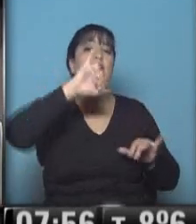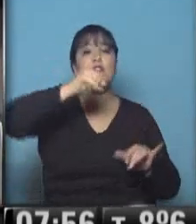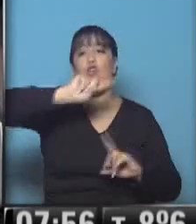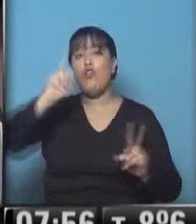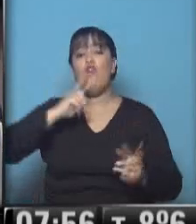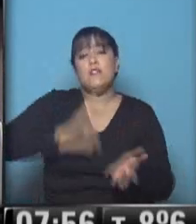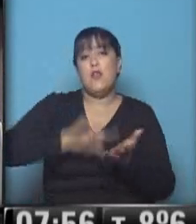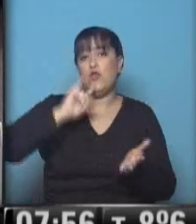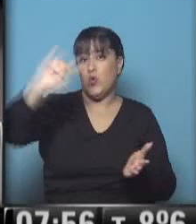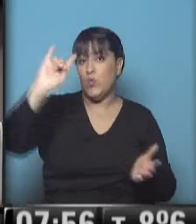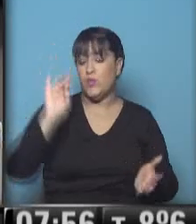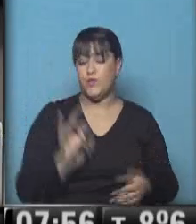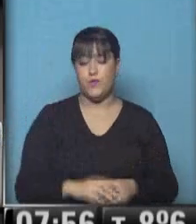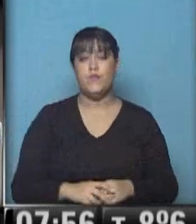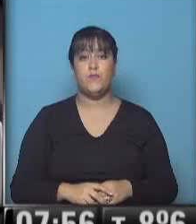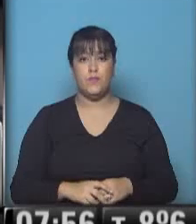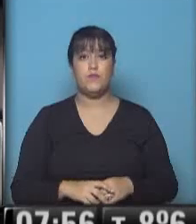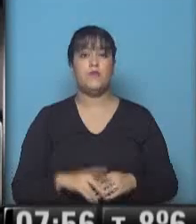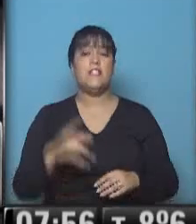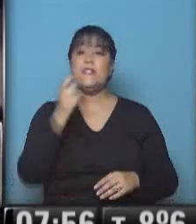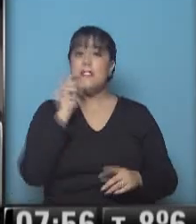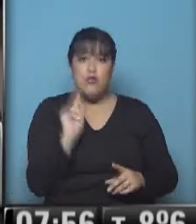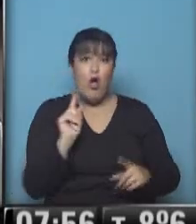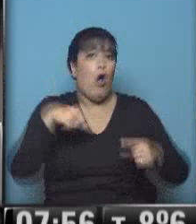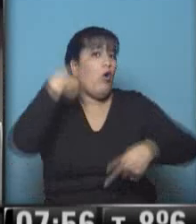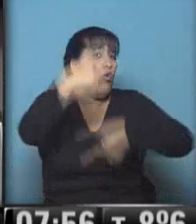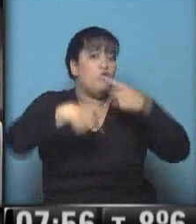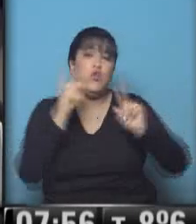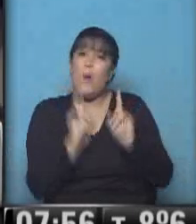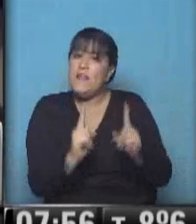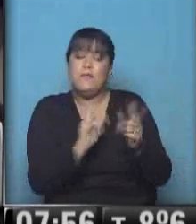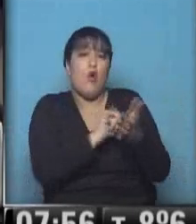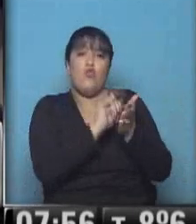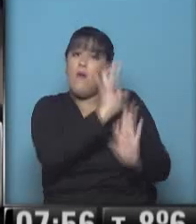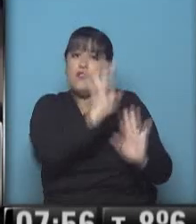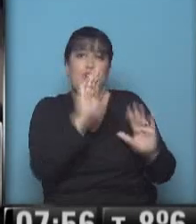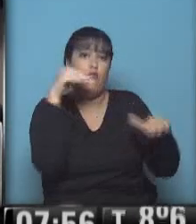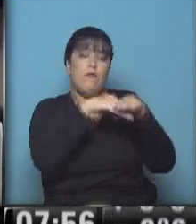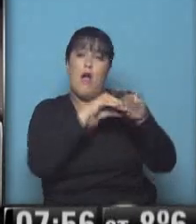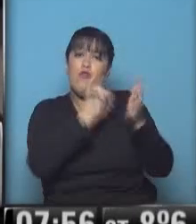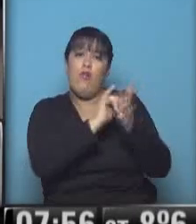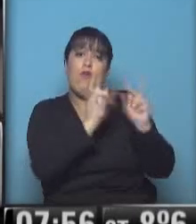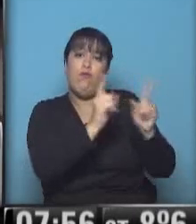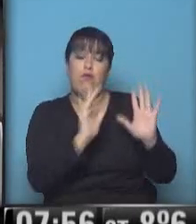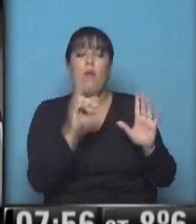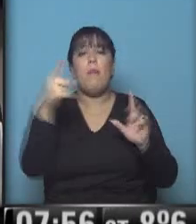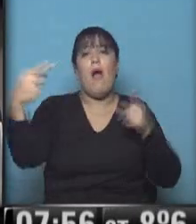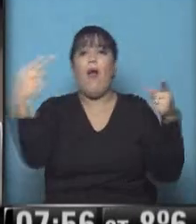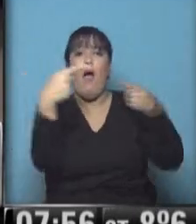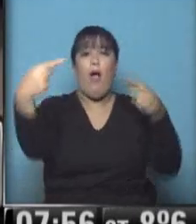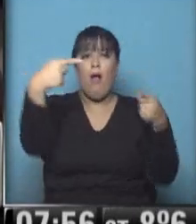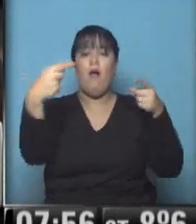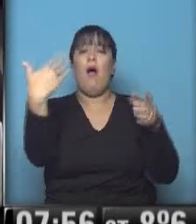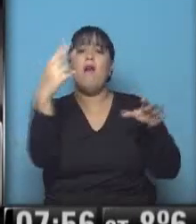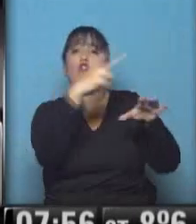bonistas una opción En definitiva y si no seguirán con el mismo Bono que tienen actualmente disputando peleando para poder cobrarlo lo